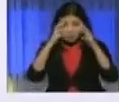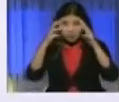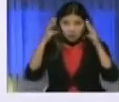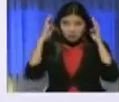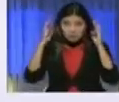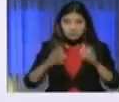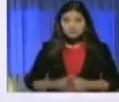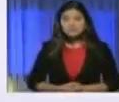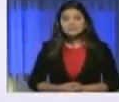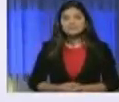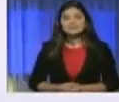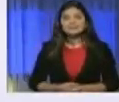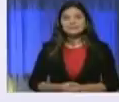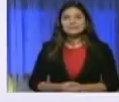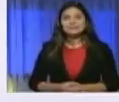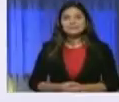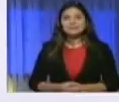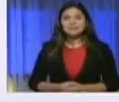está bombado.